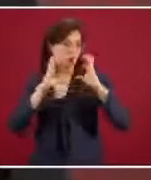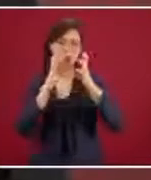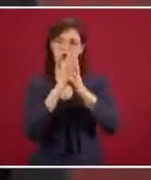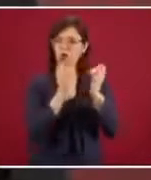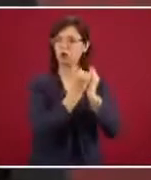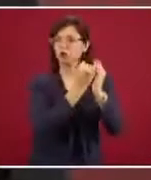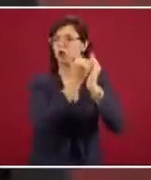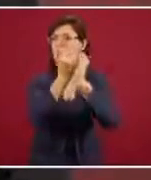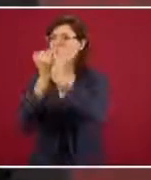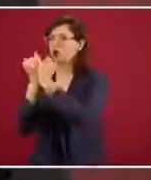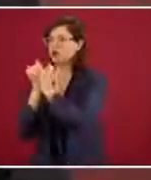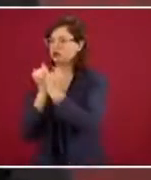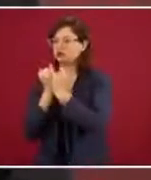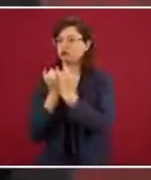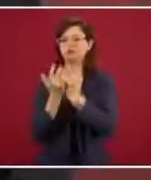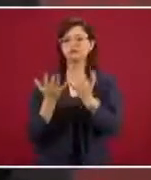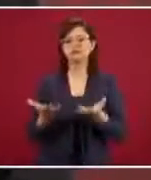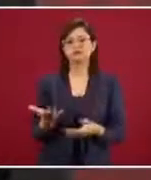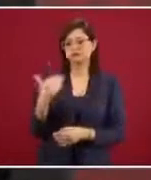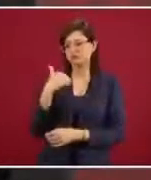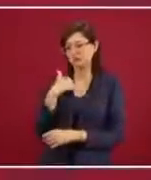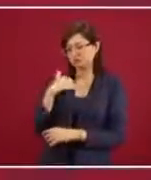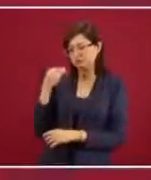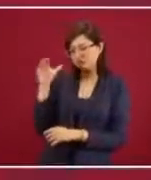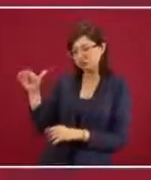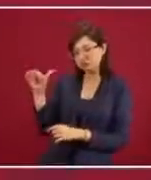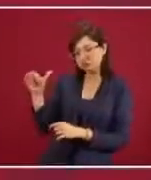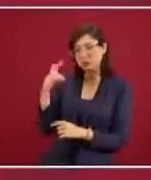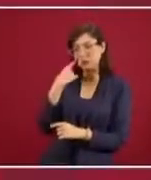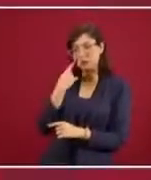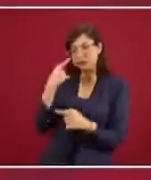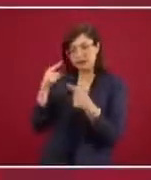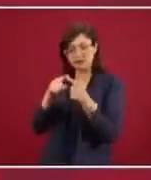le comentaba sobre tres cosas.